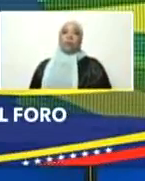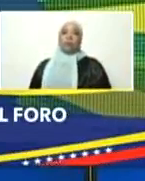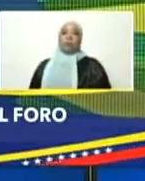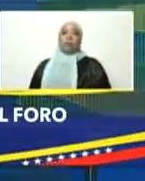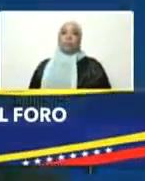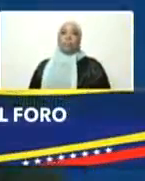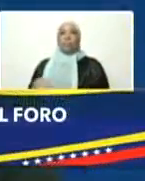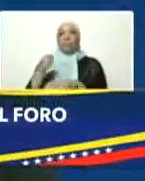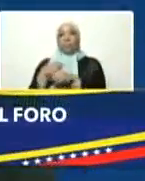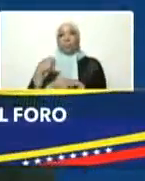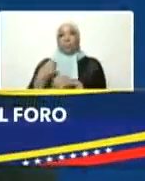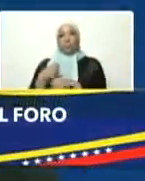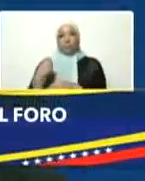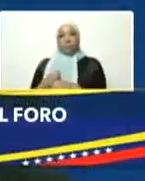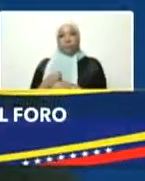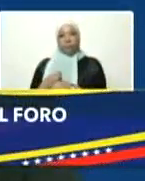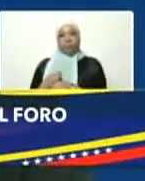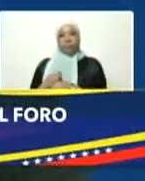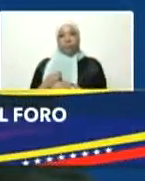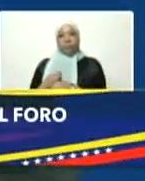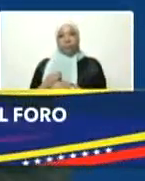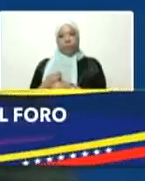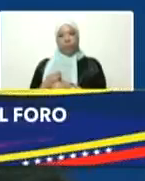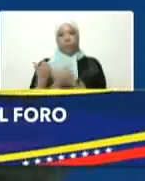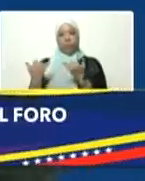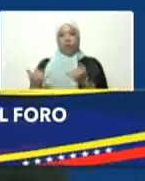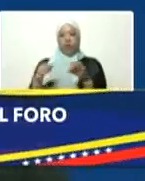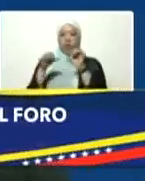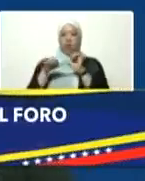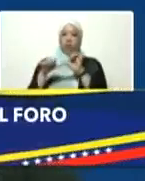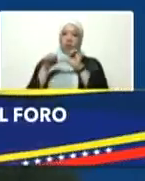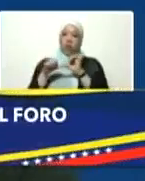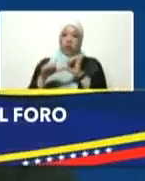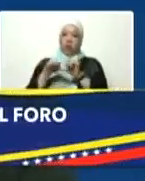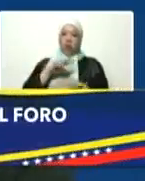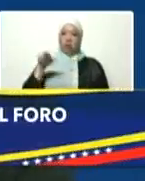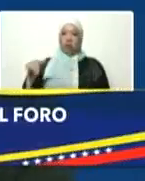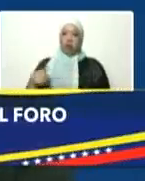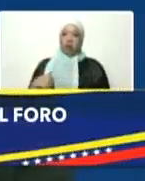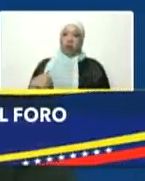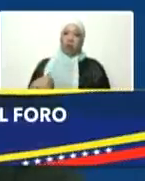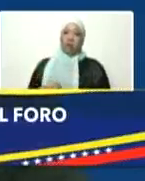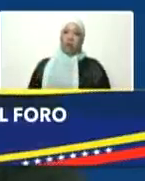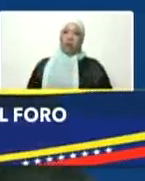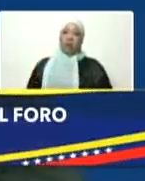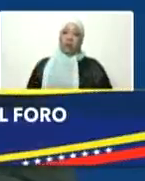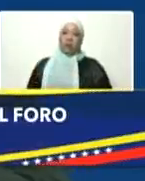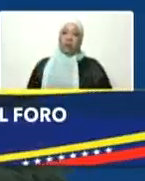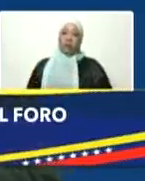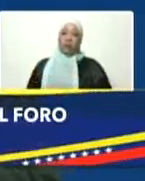Su trabajo por contribuir a que entre todos decidiéramos